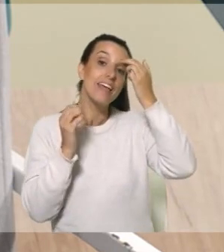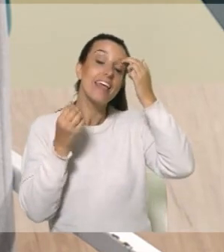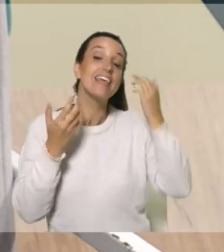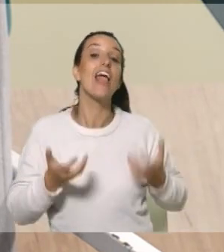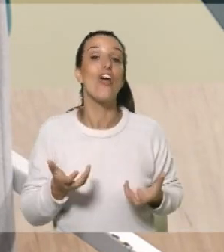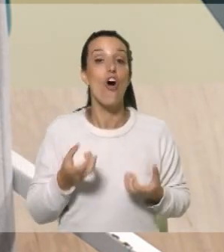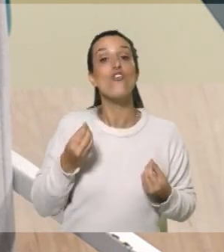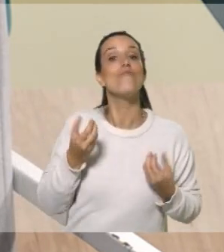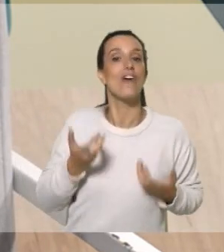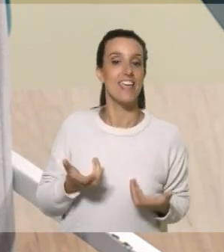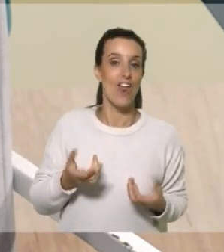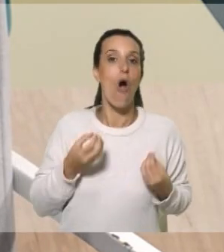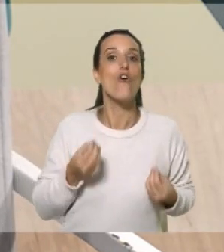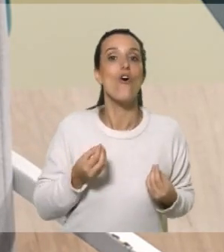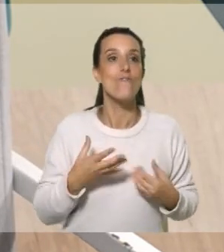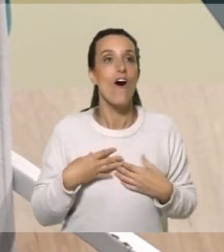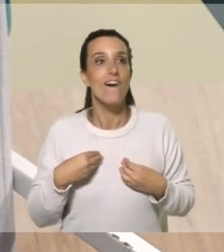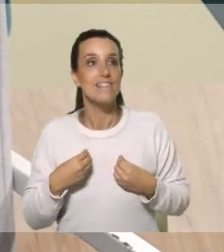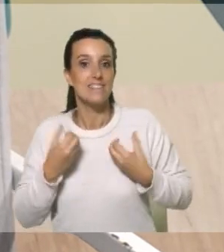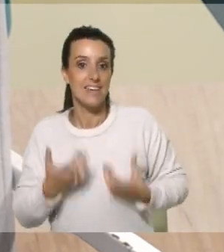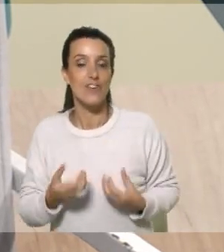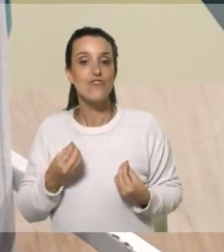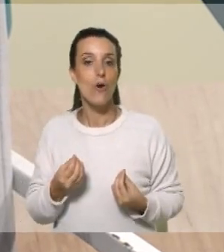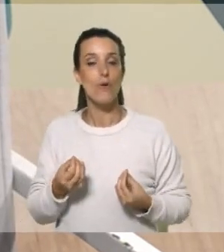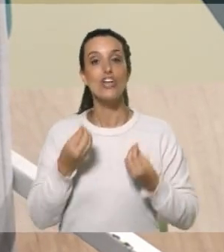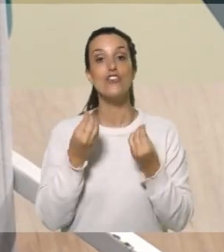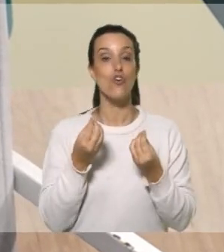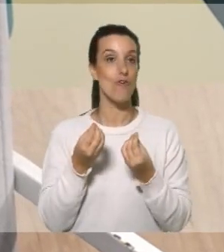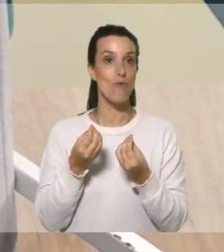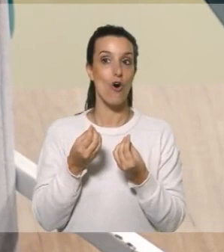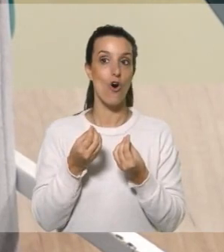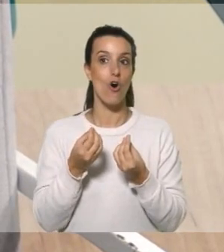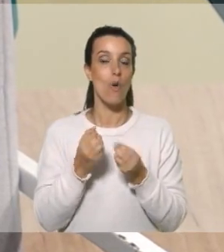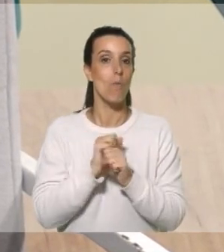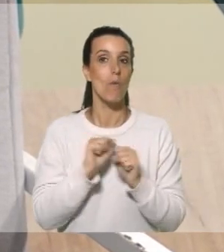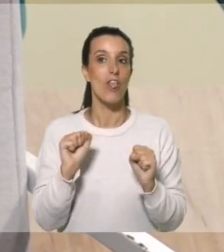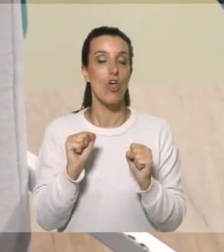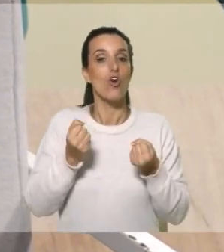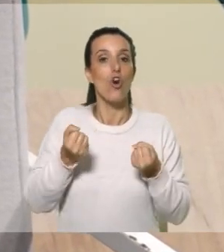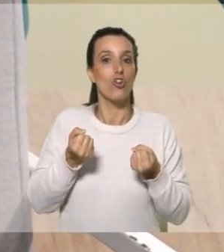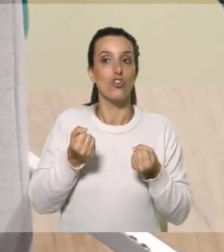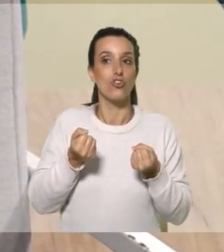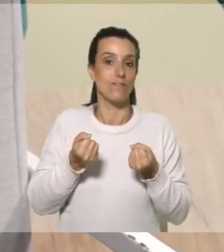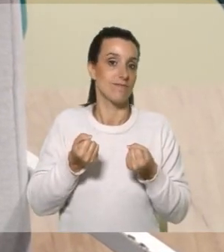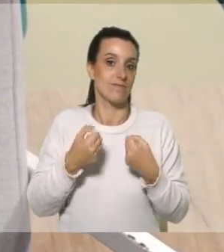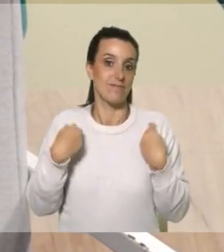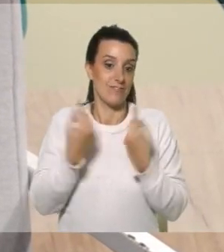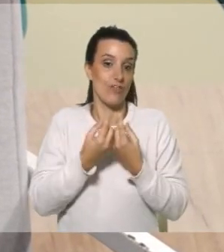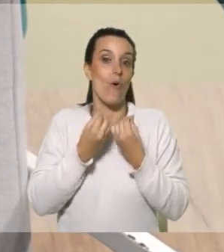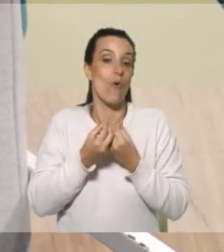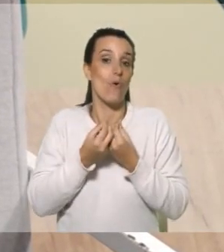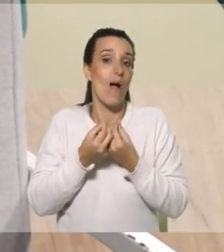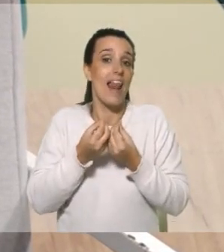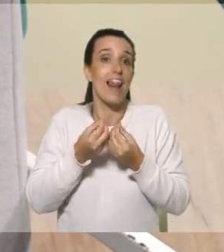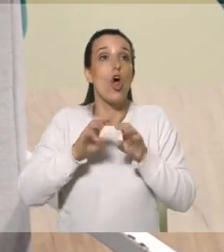deseo cómo lo deseo Cómo habito el deseo y cómo rompo con esas estructuras que no vienen por defecto que es la